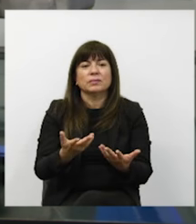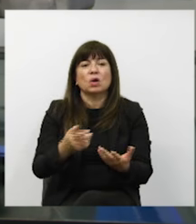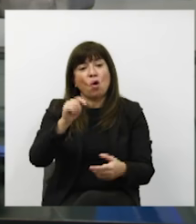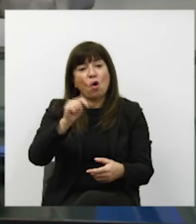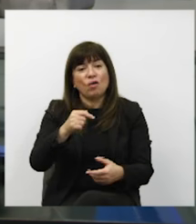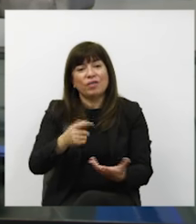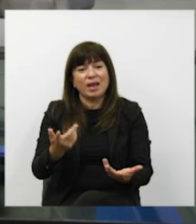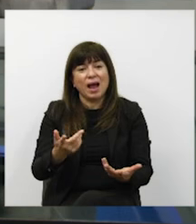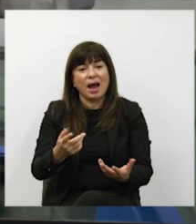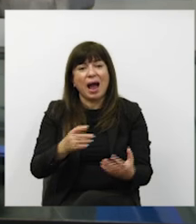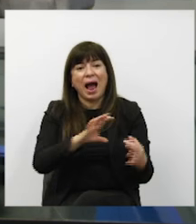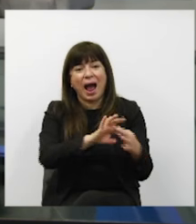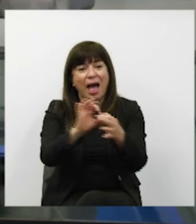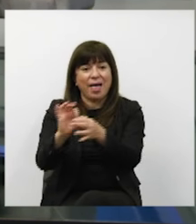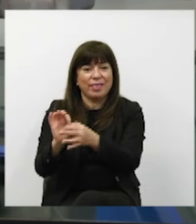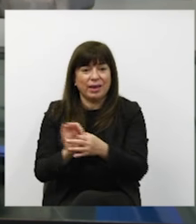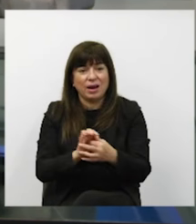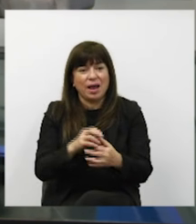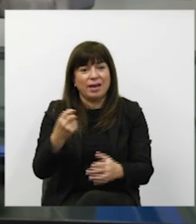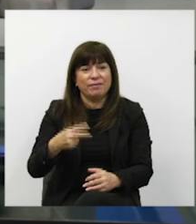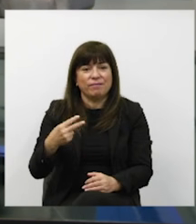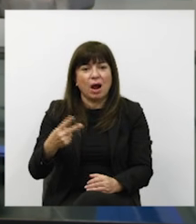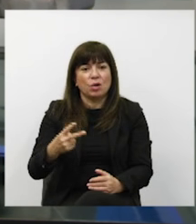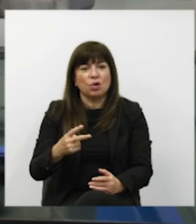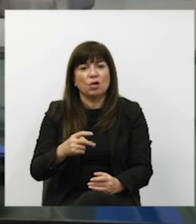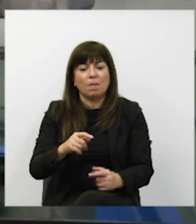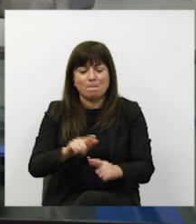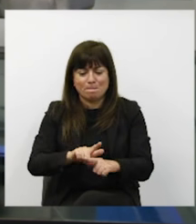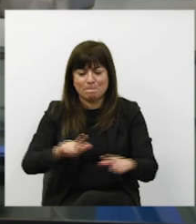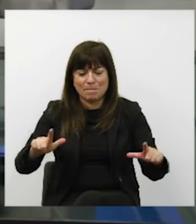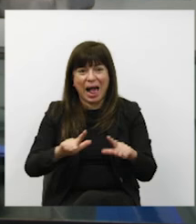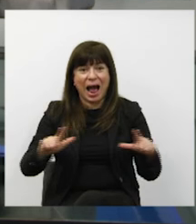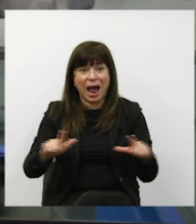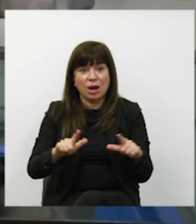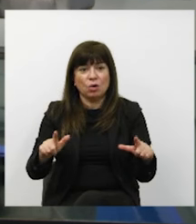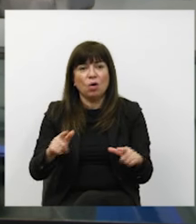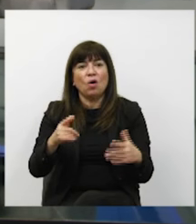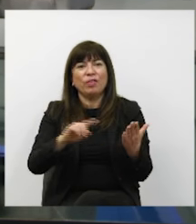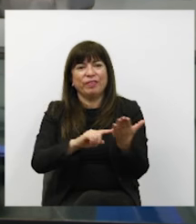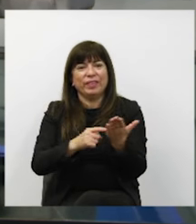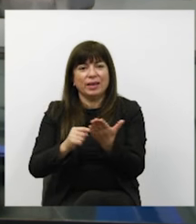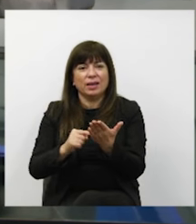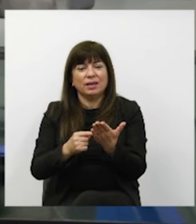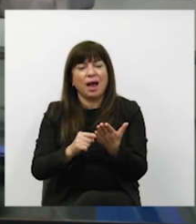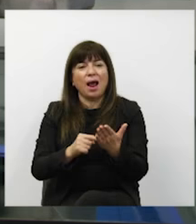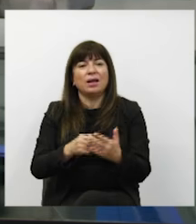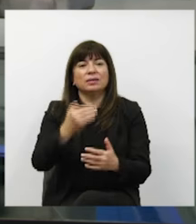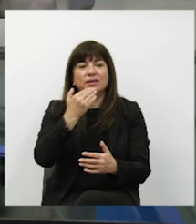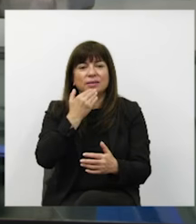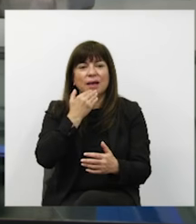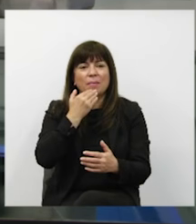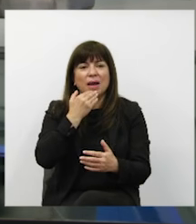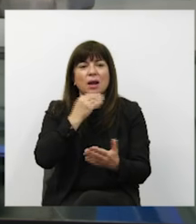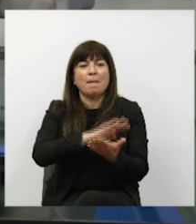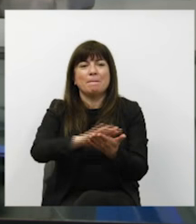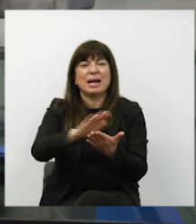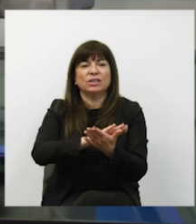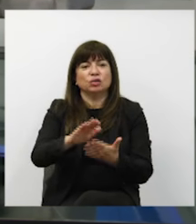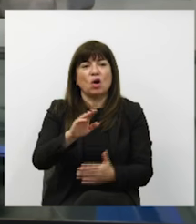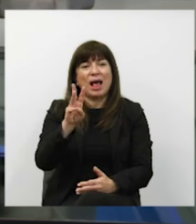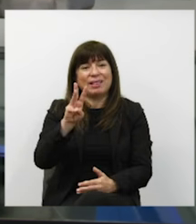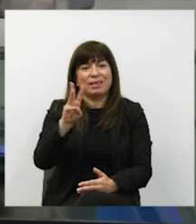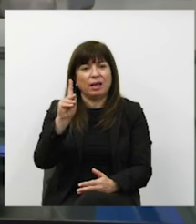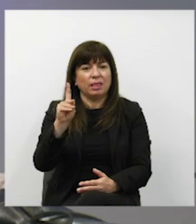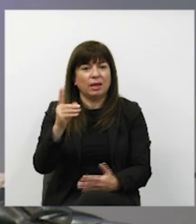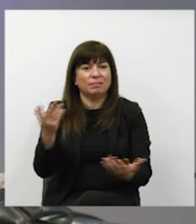la lógica de las cadenas de valor distributiva, donde lo que fluye es un plano digital y finalmente se imprime la pieza y parte en una impresora 3D, es un